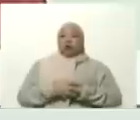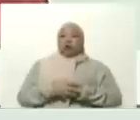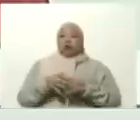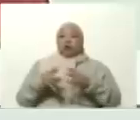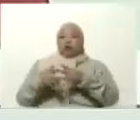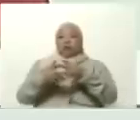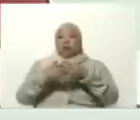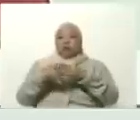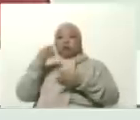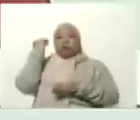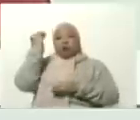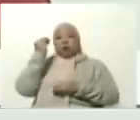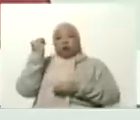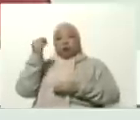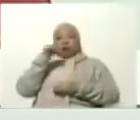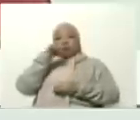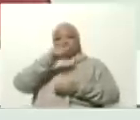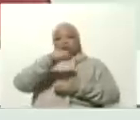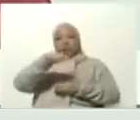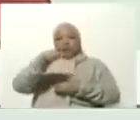siguen creyéndose esos cuentos.